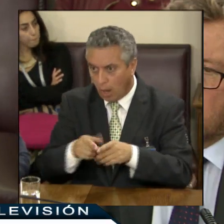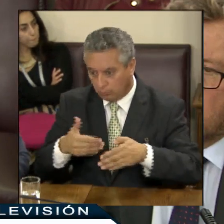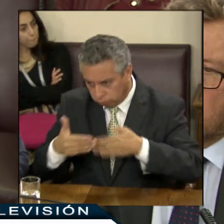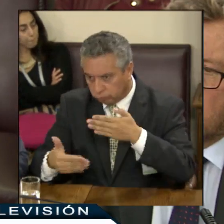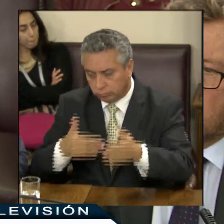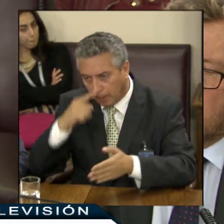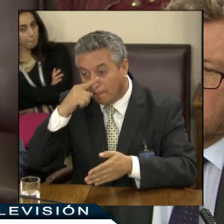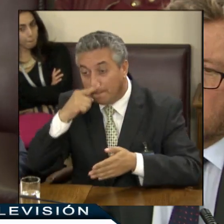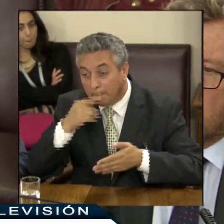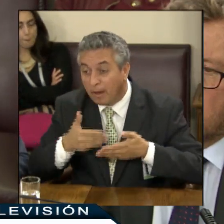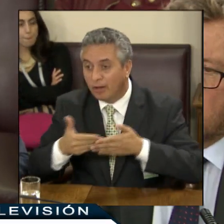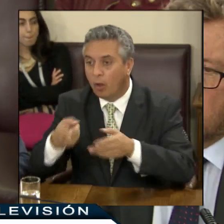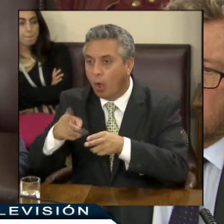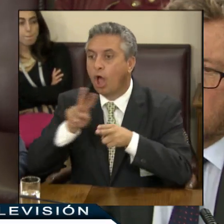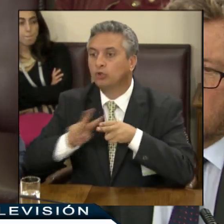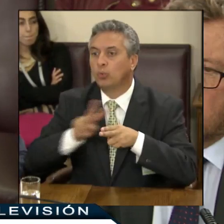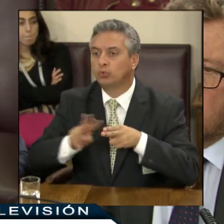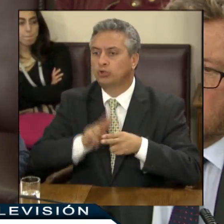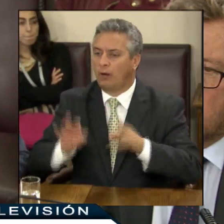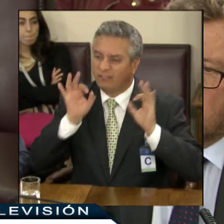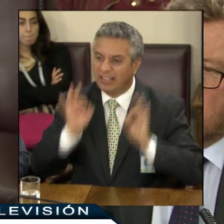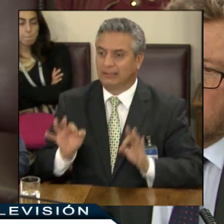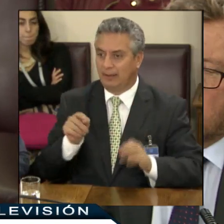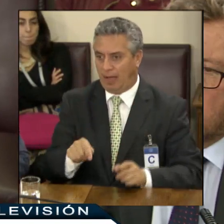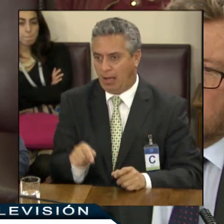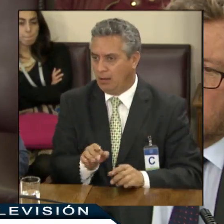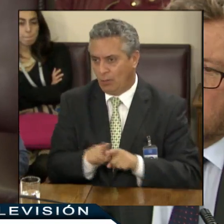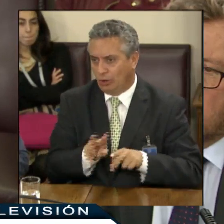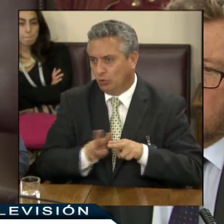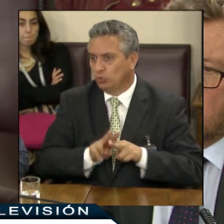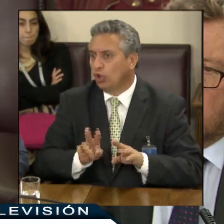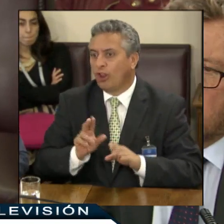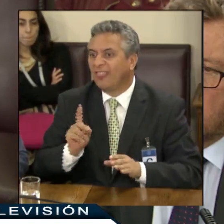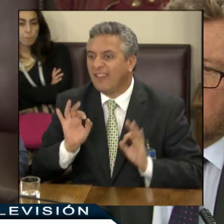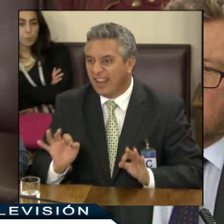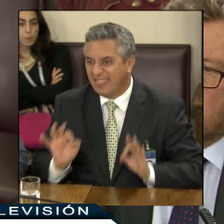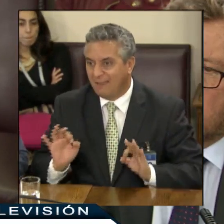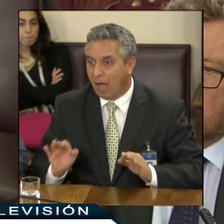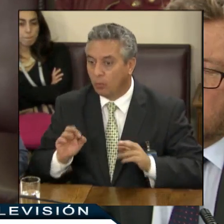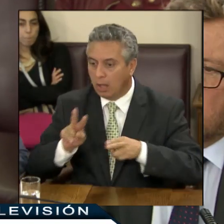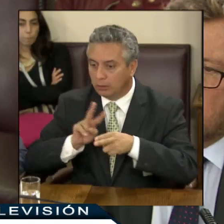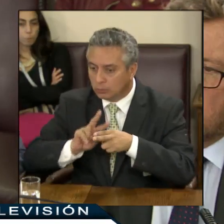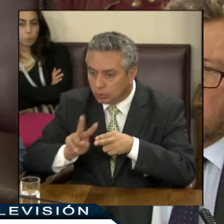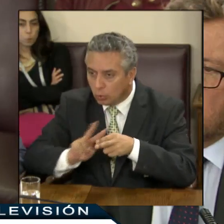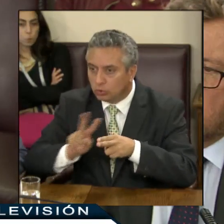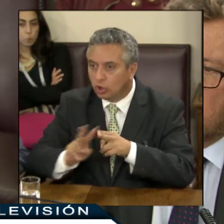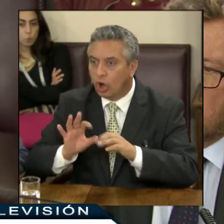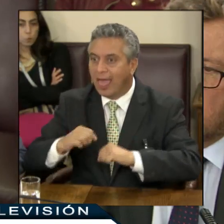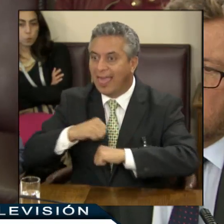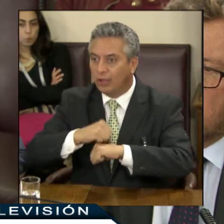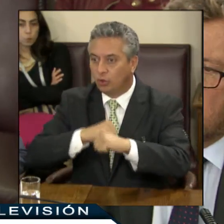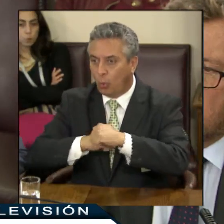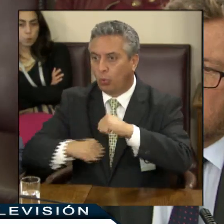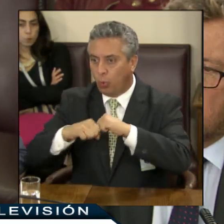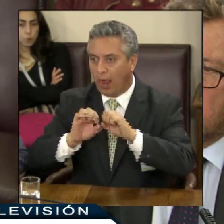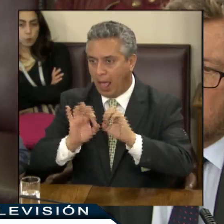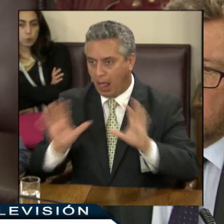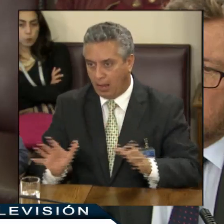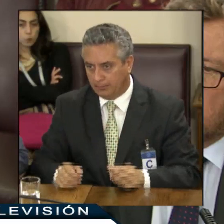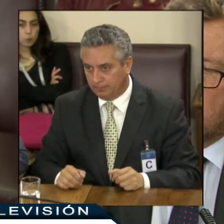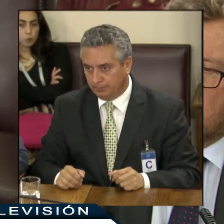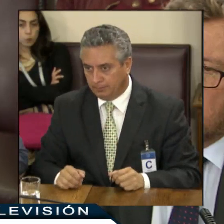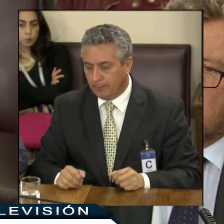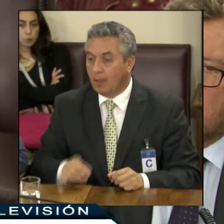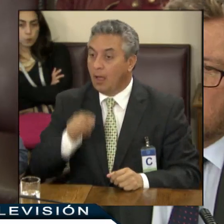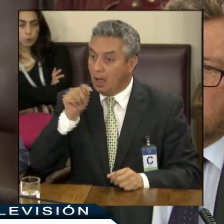se perfila hacia una solución definitiva de la cuestión una solución estructural Sin embargo a continuación